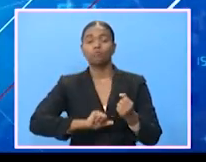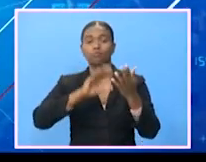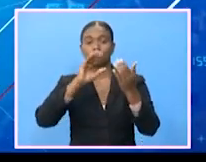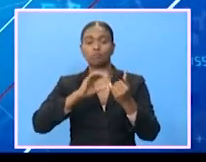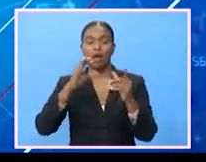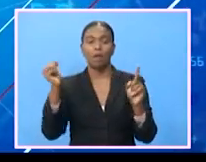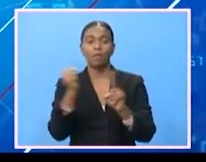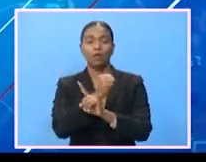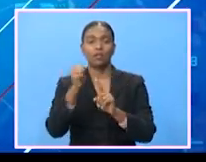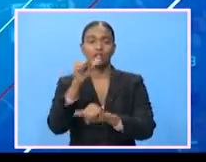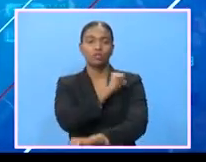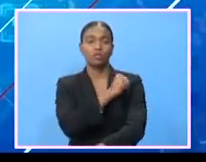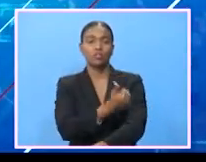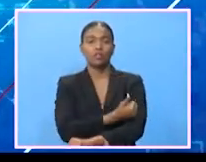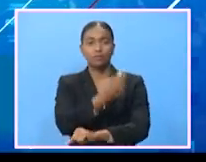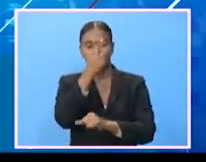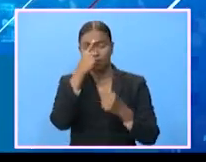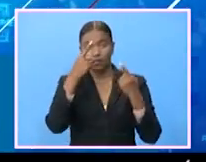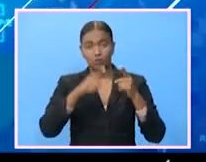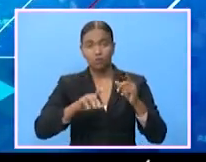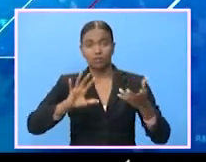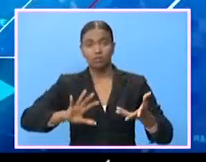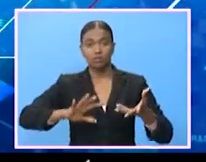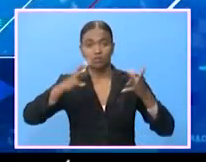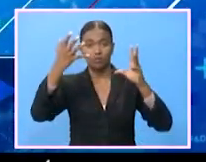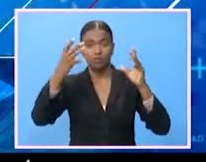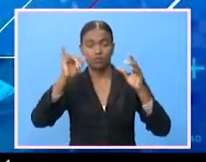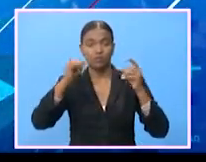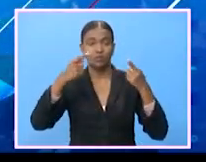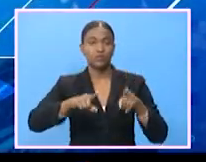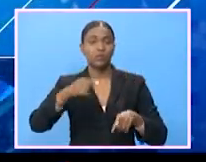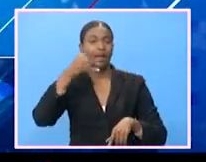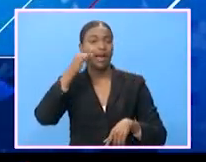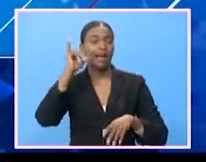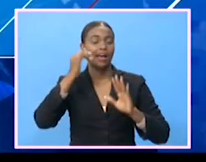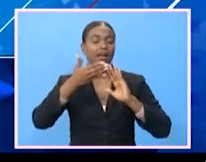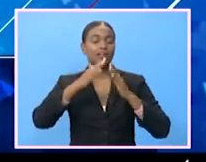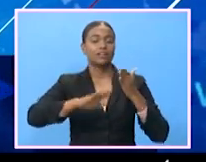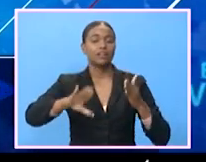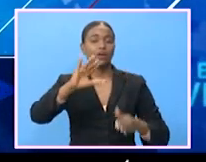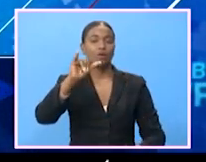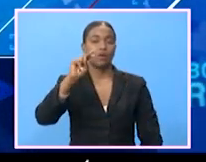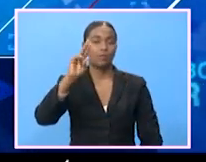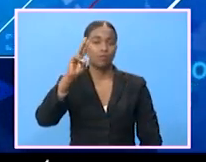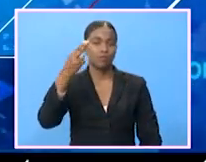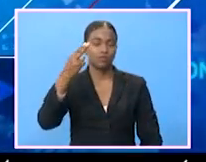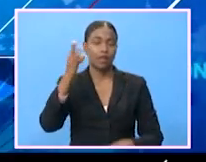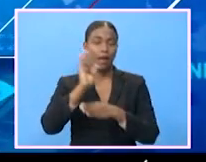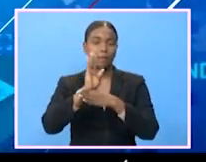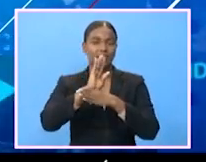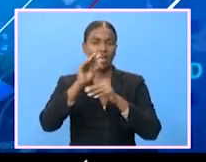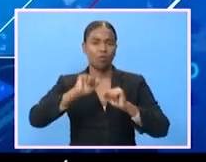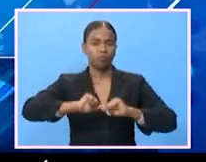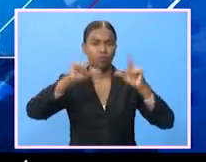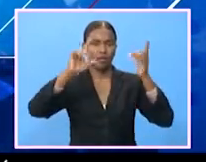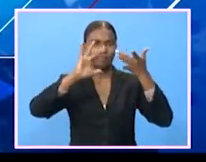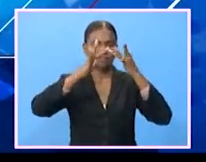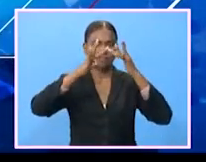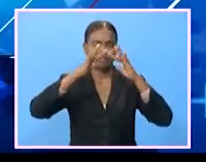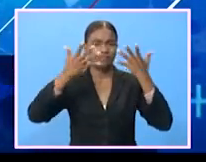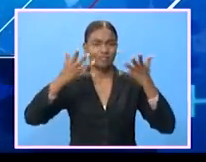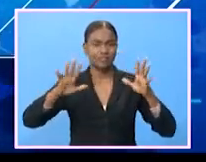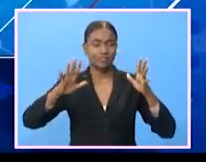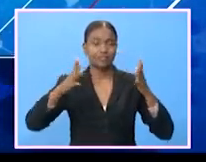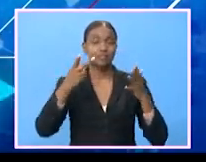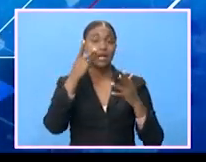a las autoridades para provocar desorden, como lo sucedido ayer en la ciudad Juan Bosch. En un video colgado en las redes sociales